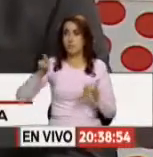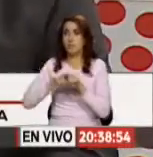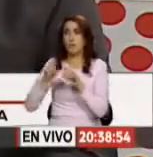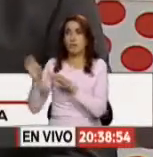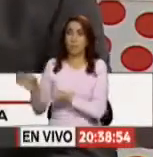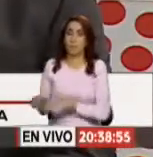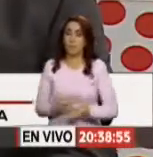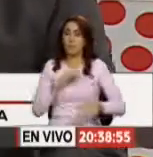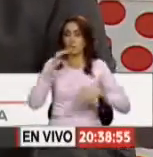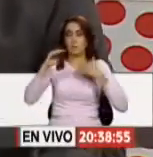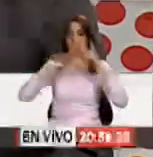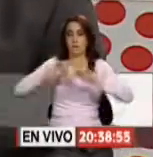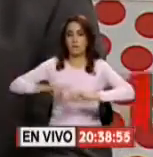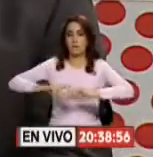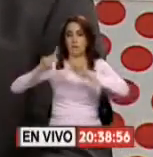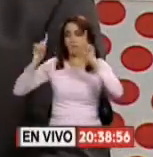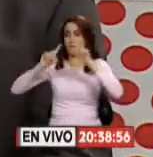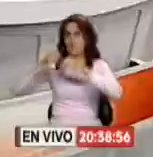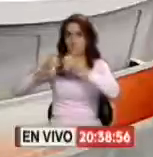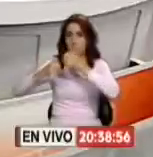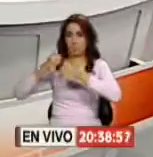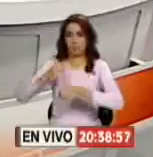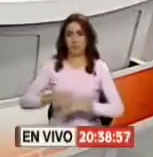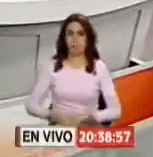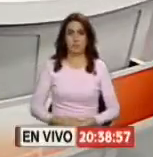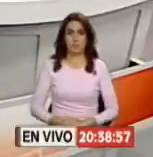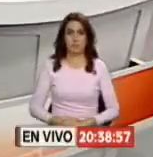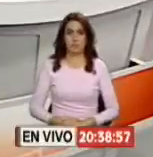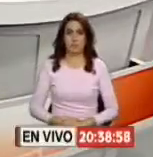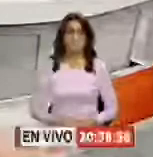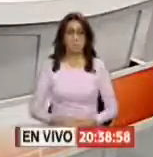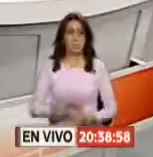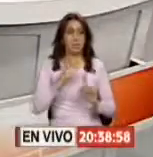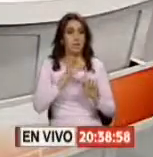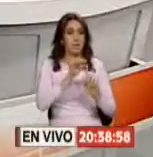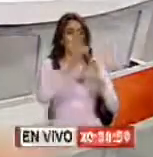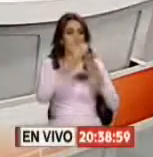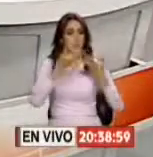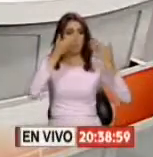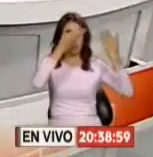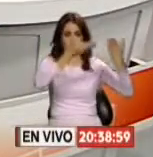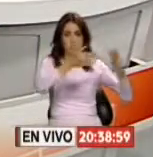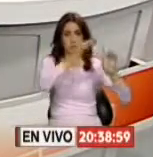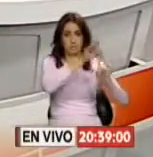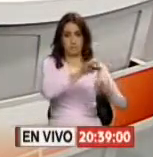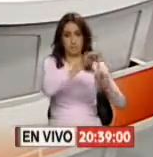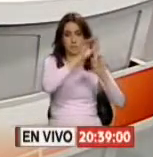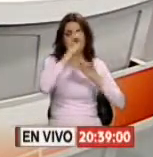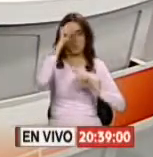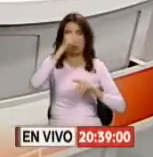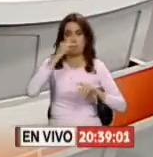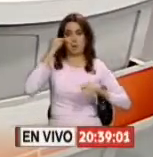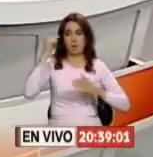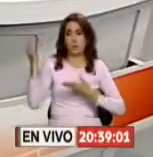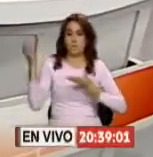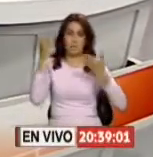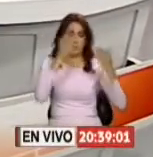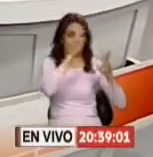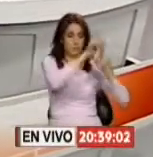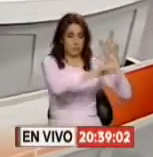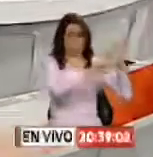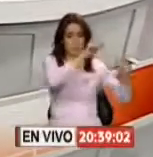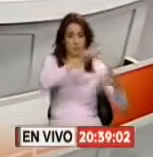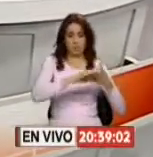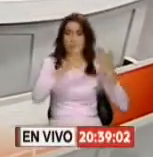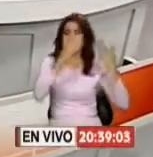manera totalmente diferente. Ese es el problema. El único entregador, por así decirlo, exclusivo es el Estado a los pacientes. Así es. Y